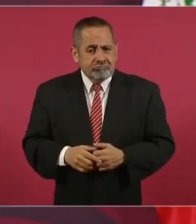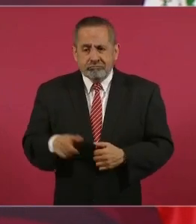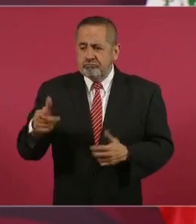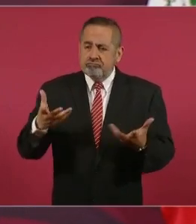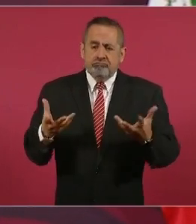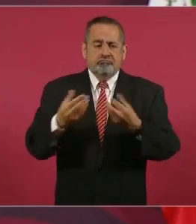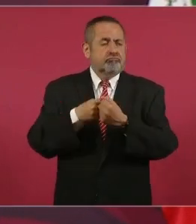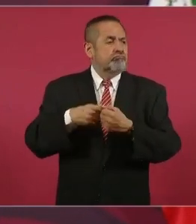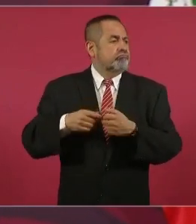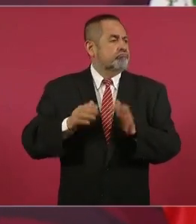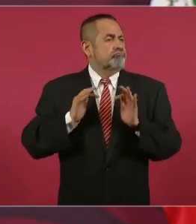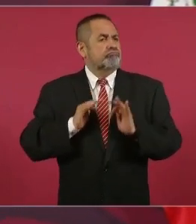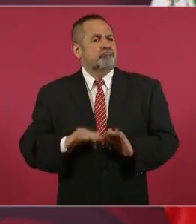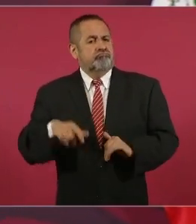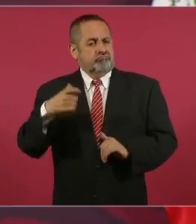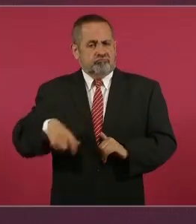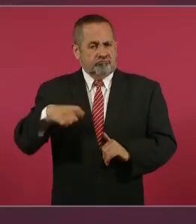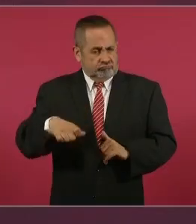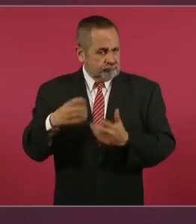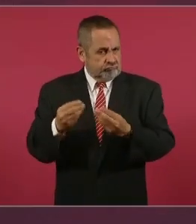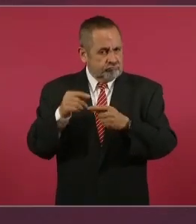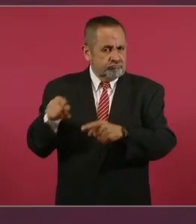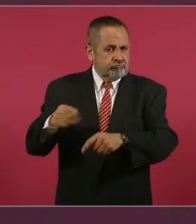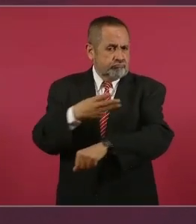clases acomodadas,